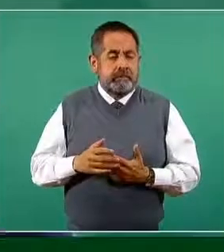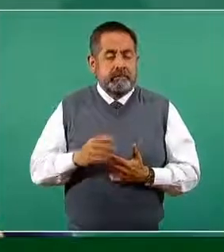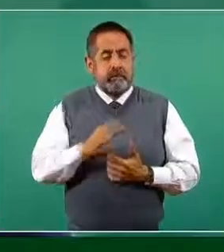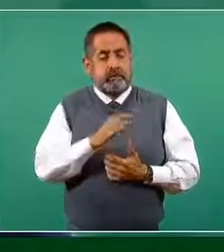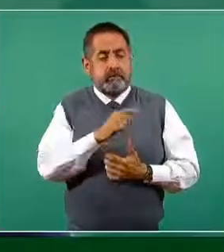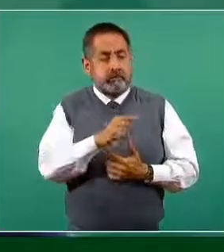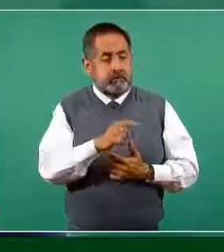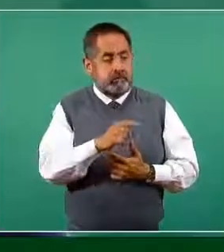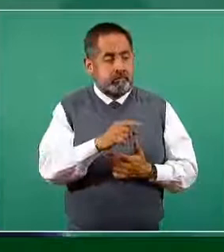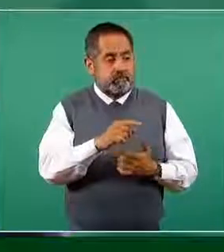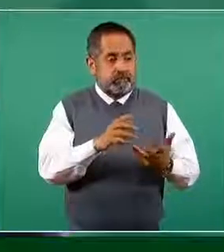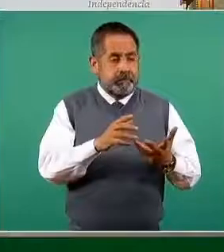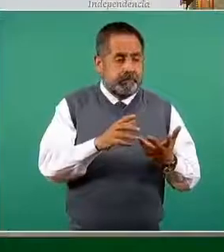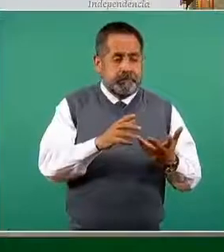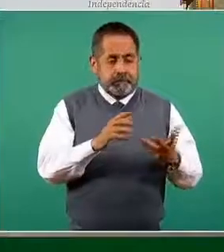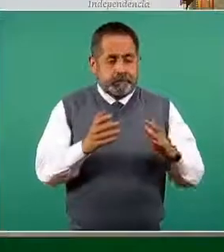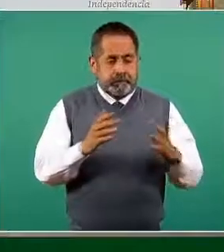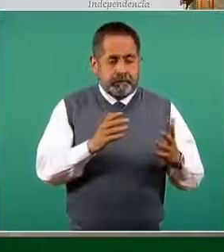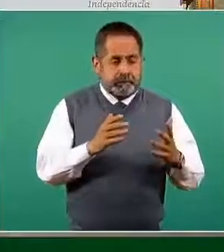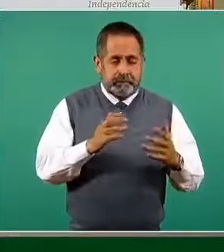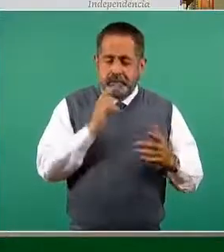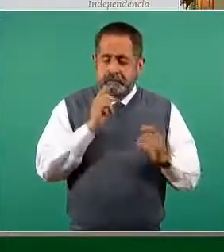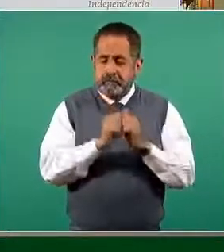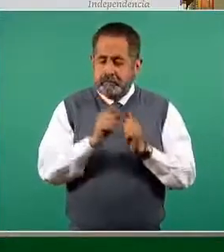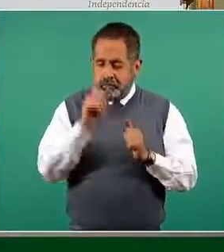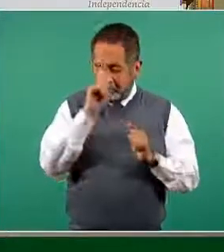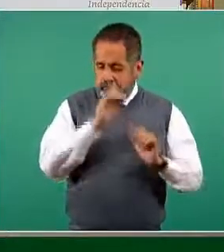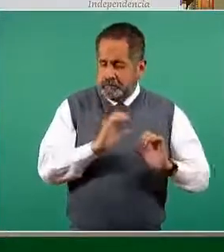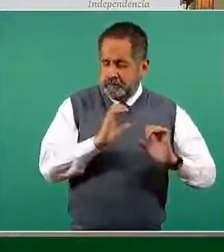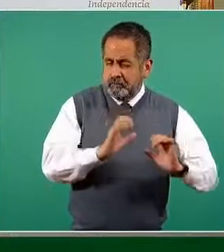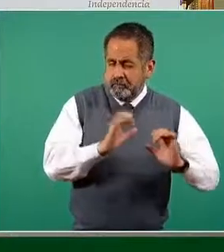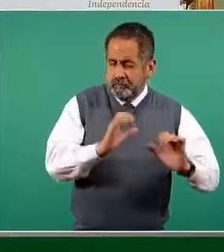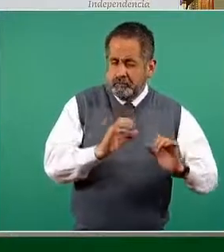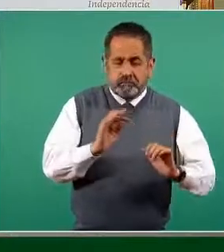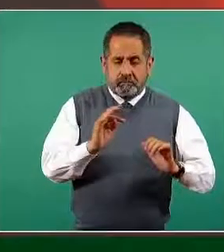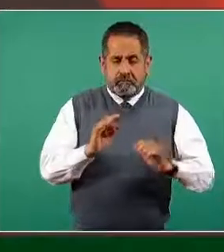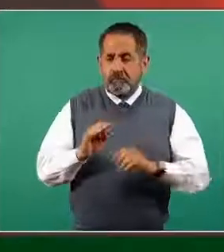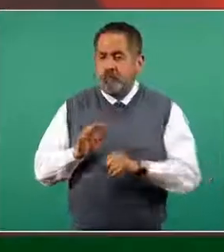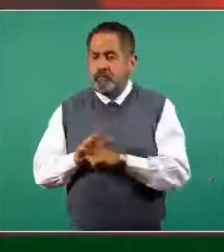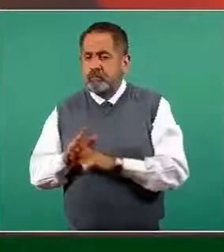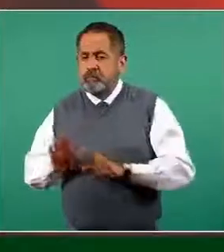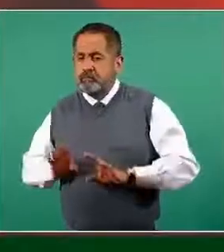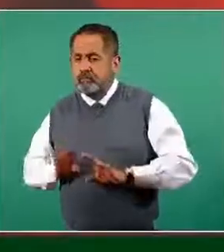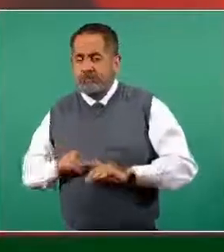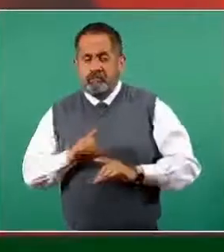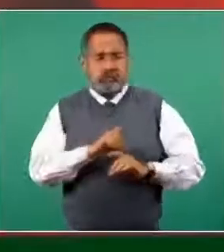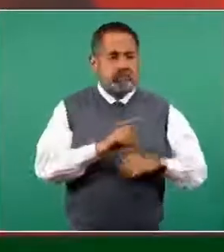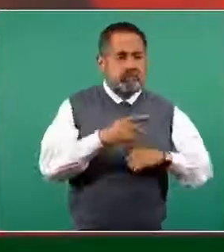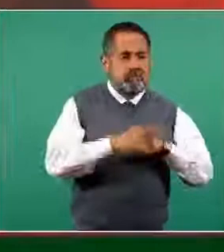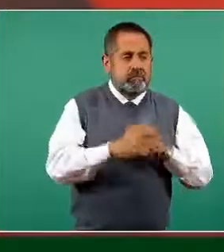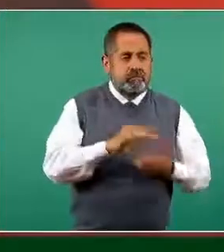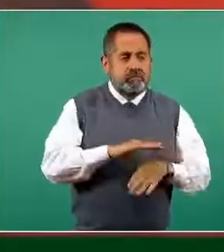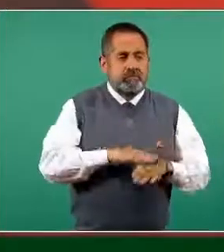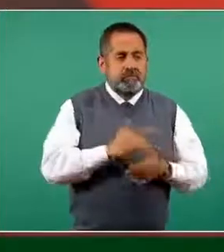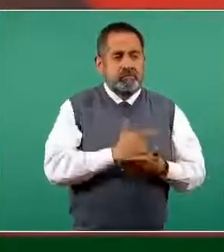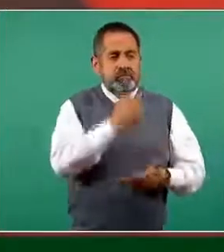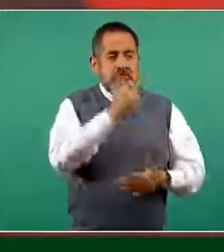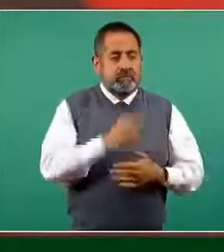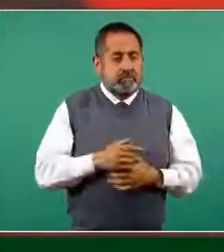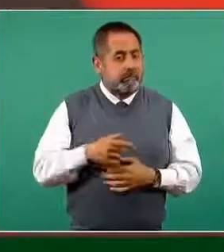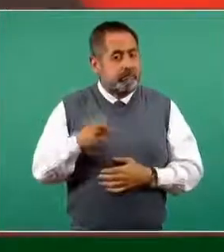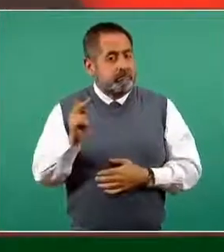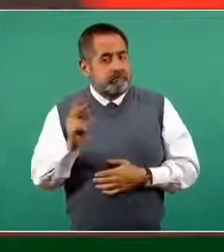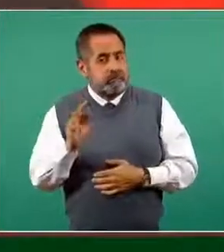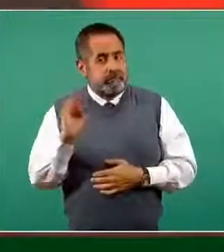el beneficio, considérese con cautela. Pero lo contrario aplica también. Cuando el riesgo de tener COVID y por lo